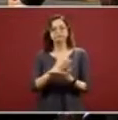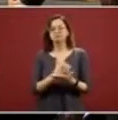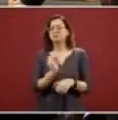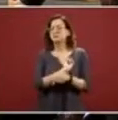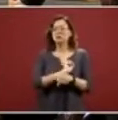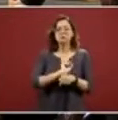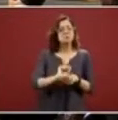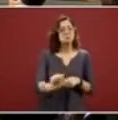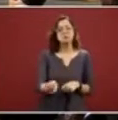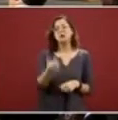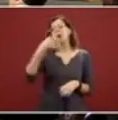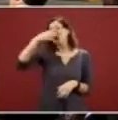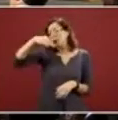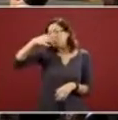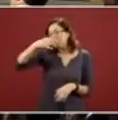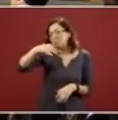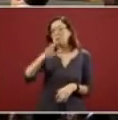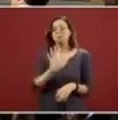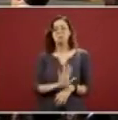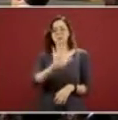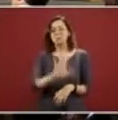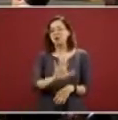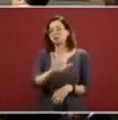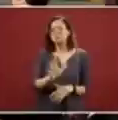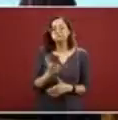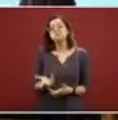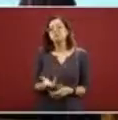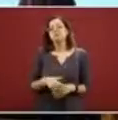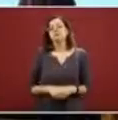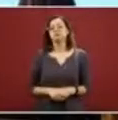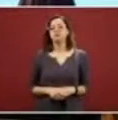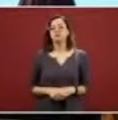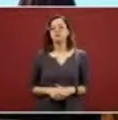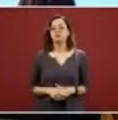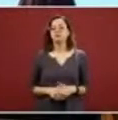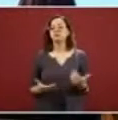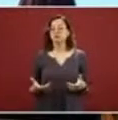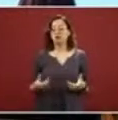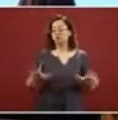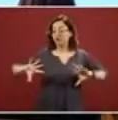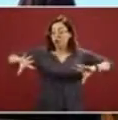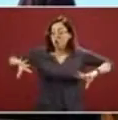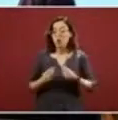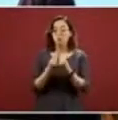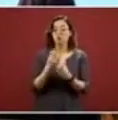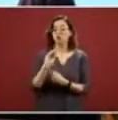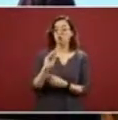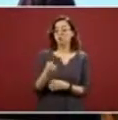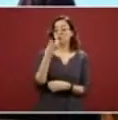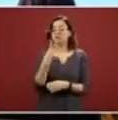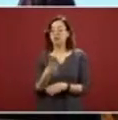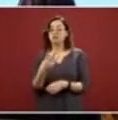pudiera ser un catarro o una gripa fuerte. La mediana de edad, es decir, de todos estos 93